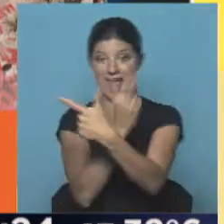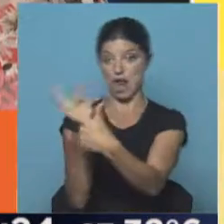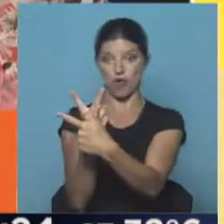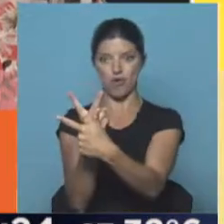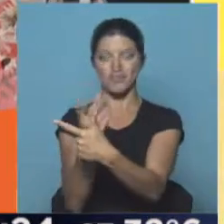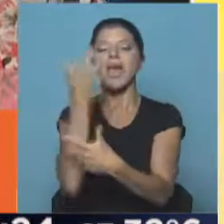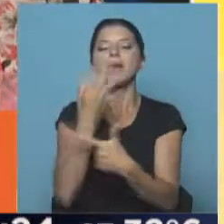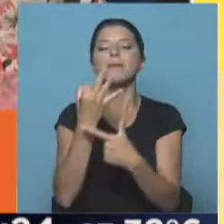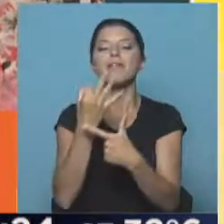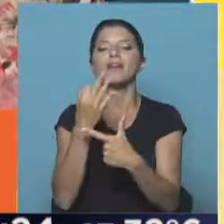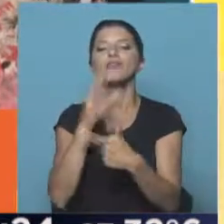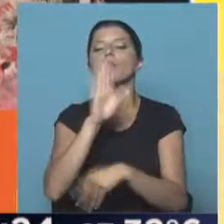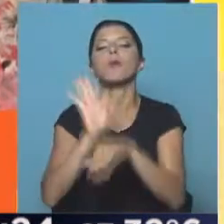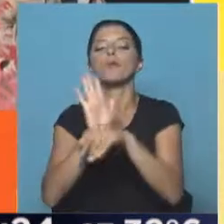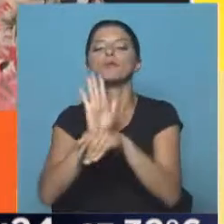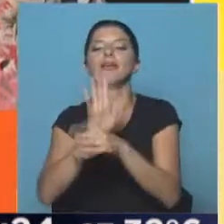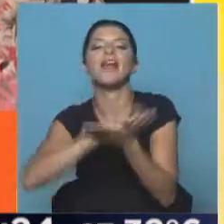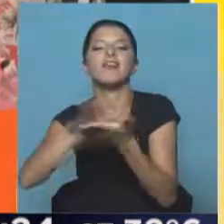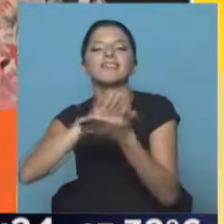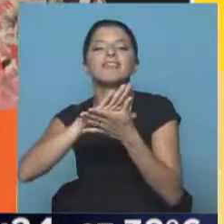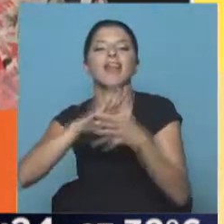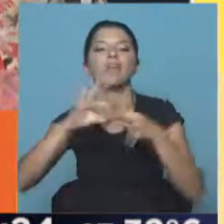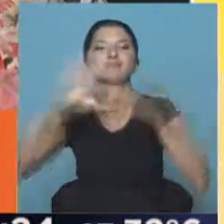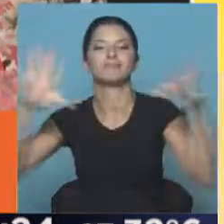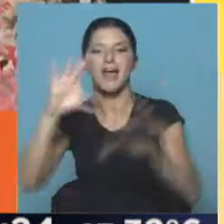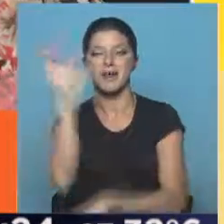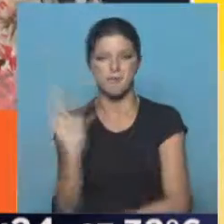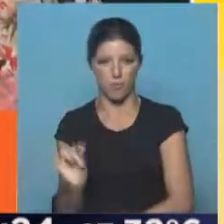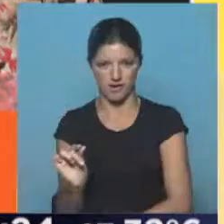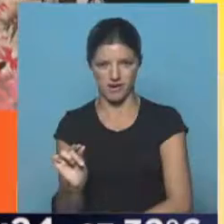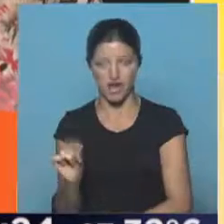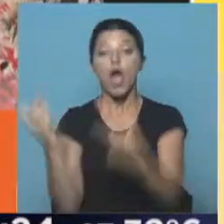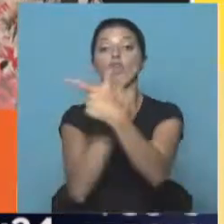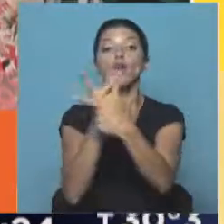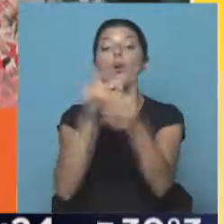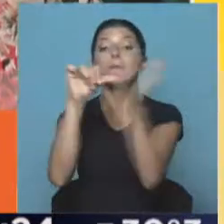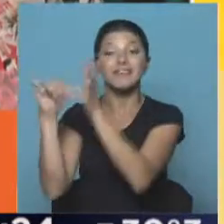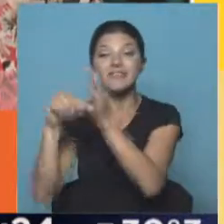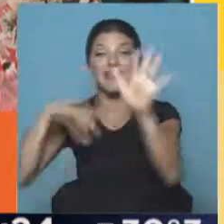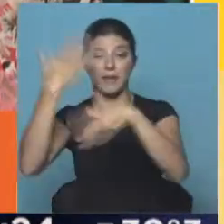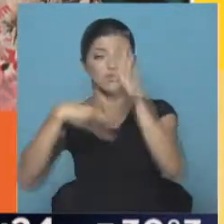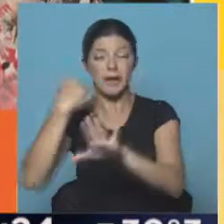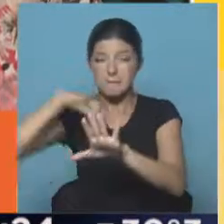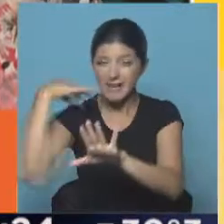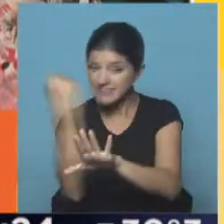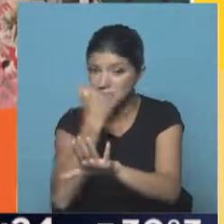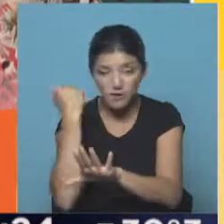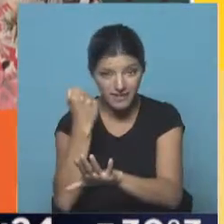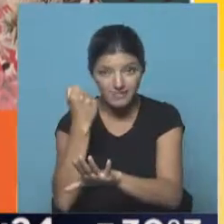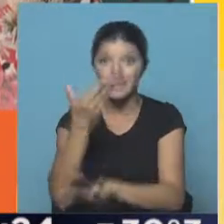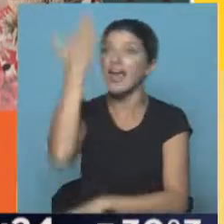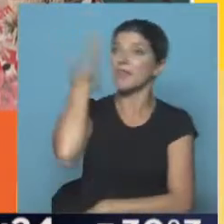liberal republicana del mundo occidental, digamos, ¿no? Los dos países que vivieron las dos revoluciones más importantes del siglo